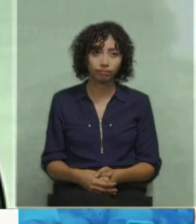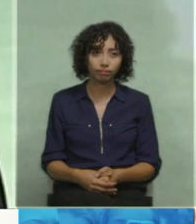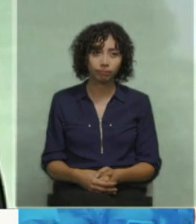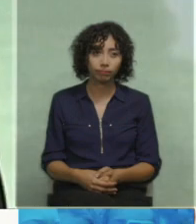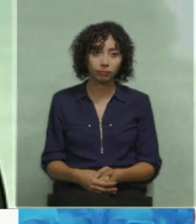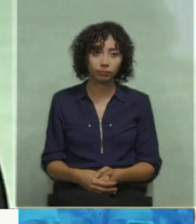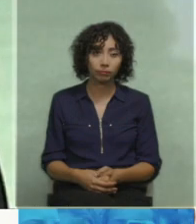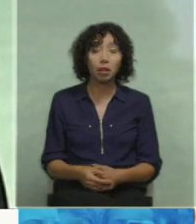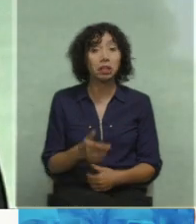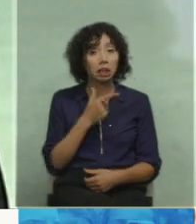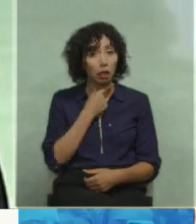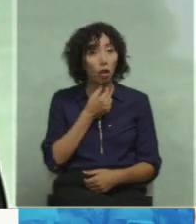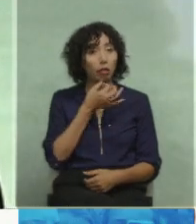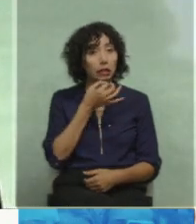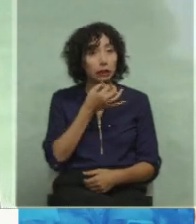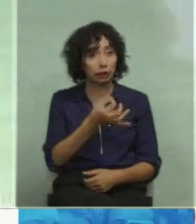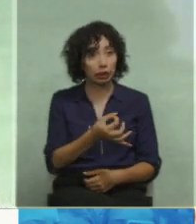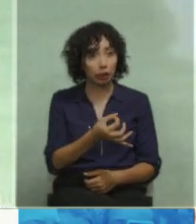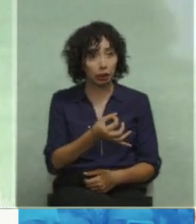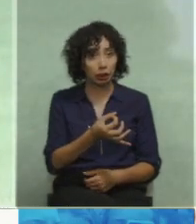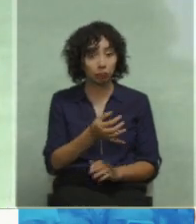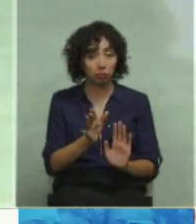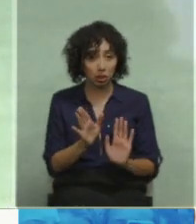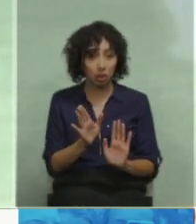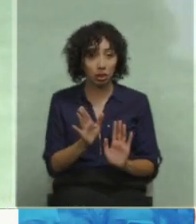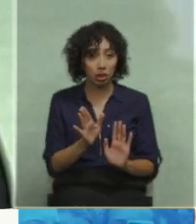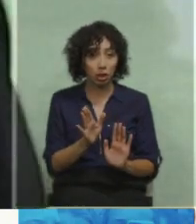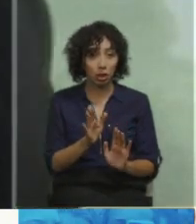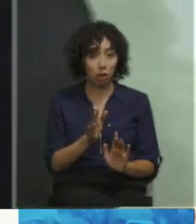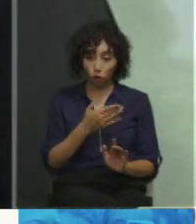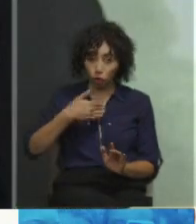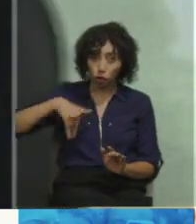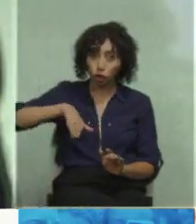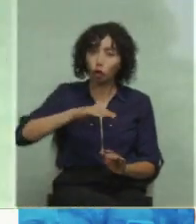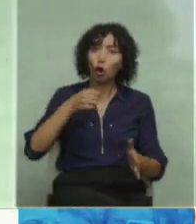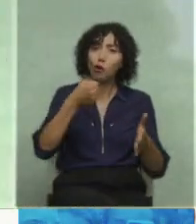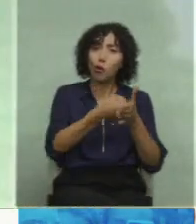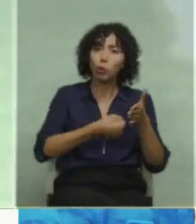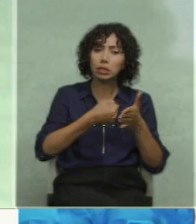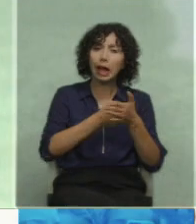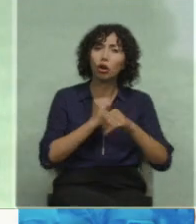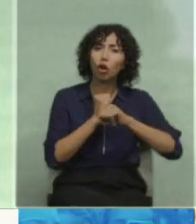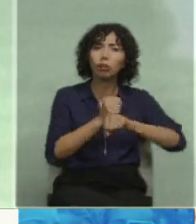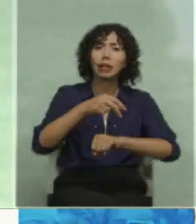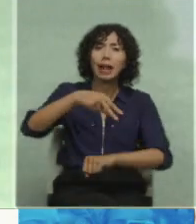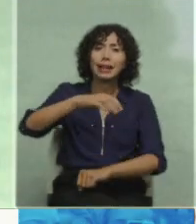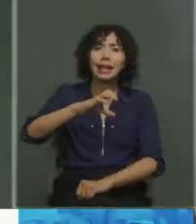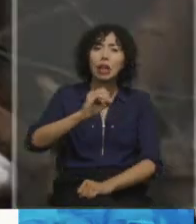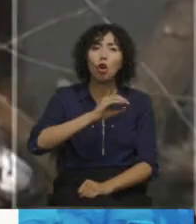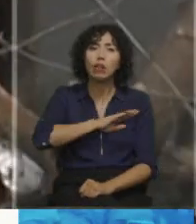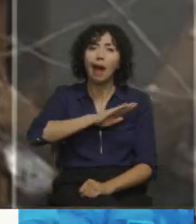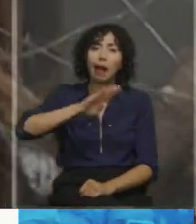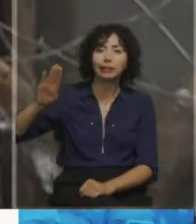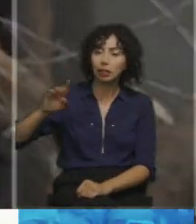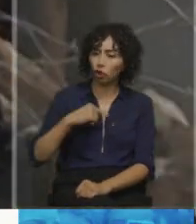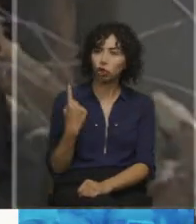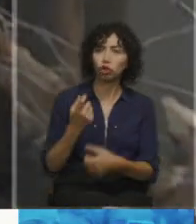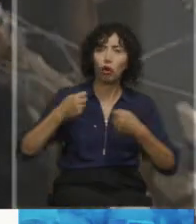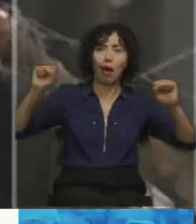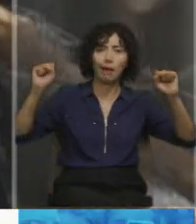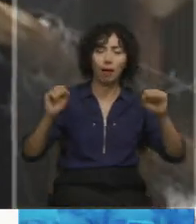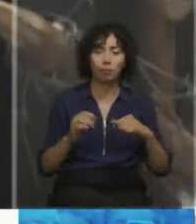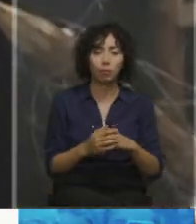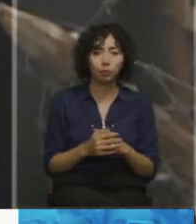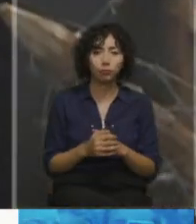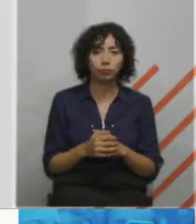Quiero subrayar que estamos absolutamente justificados al decir que estamos luchando contra neonazis. La victoria será nuestra. Es la convicción del